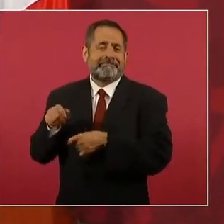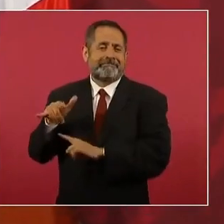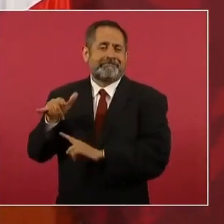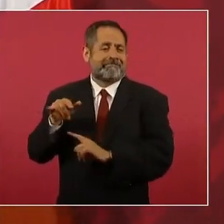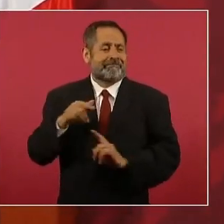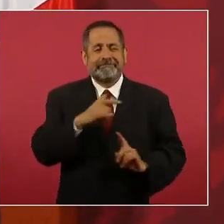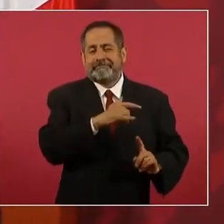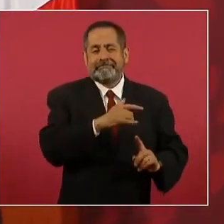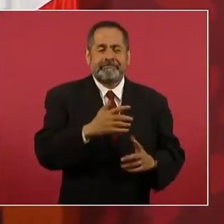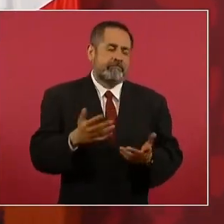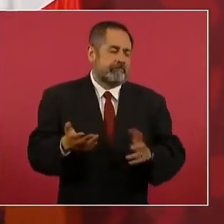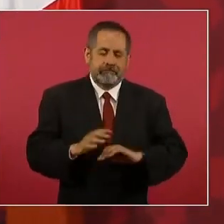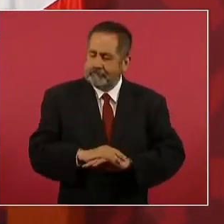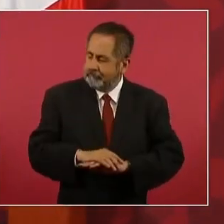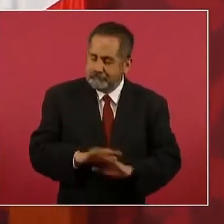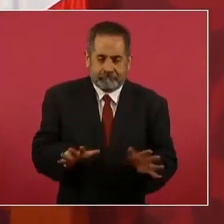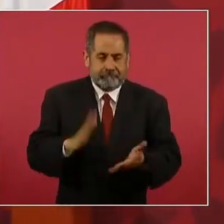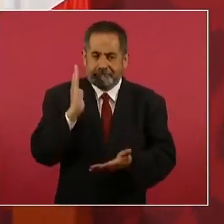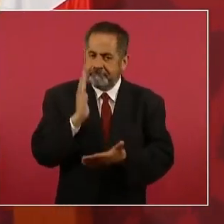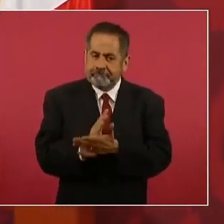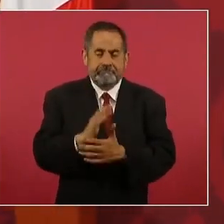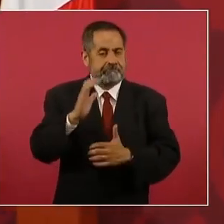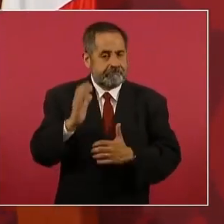pero depende del trabajador.